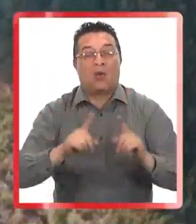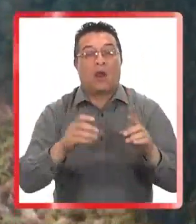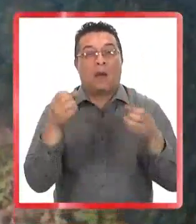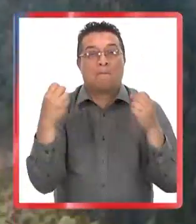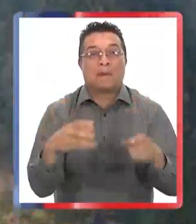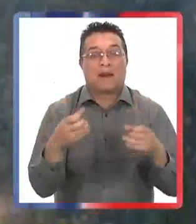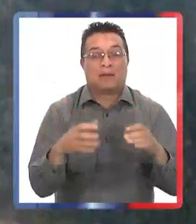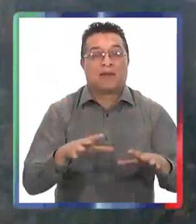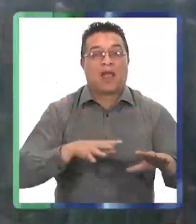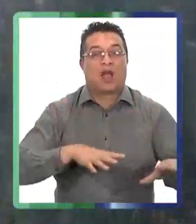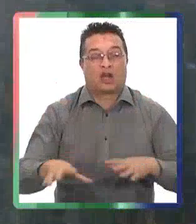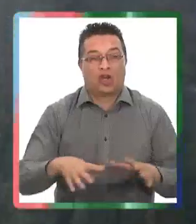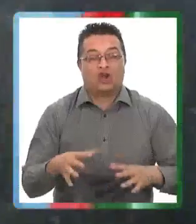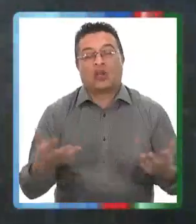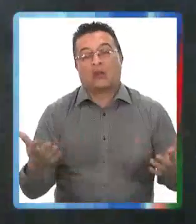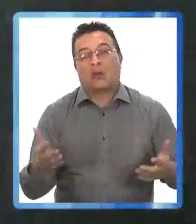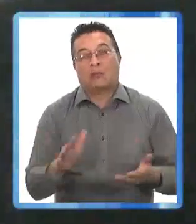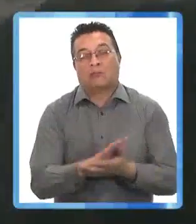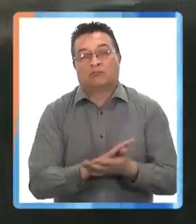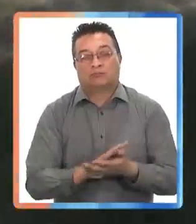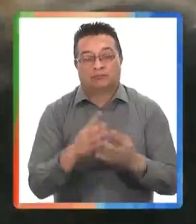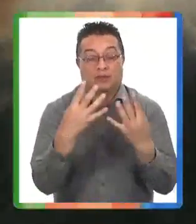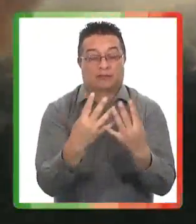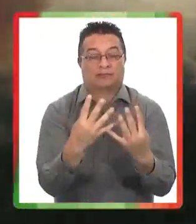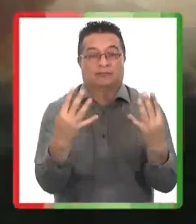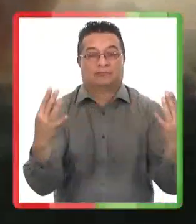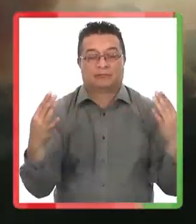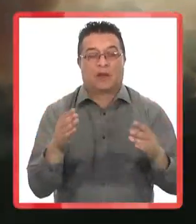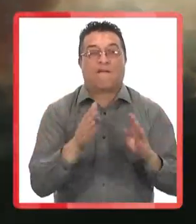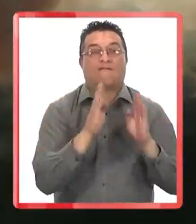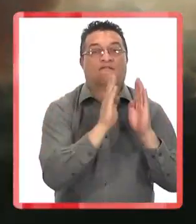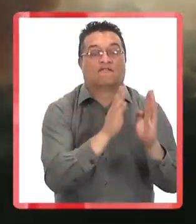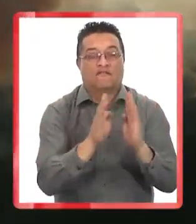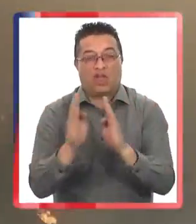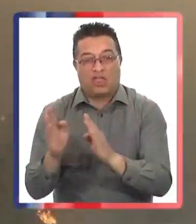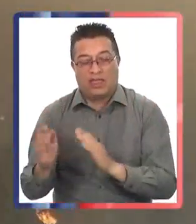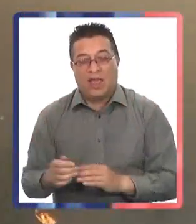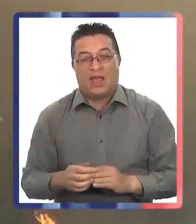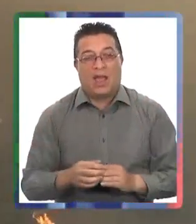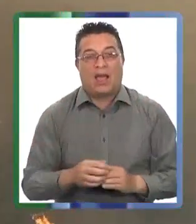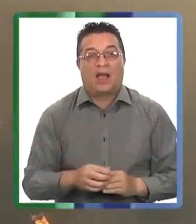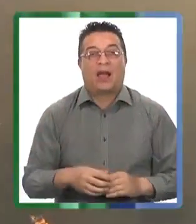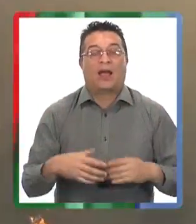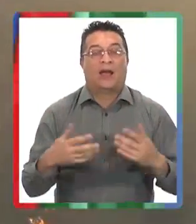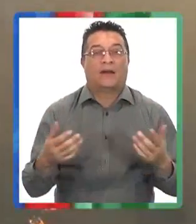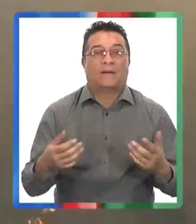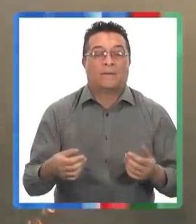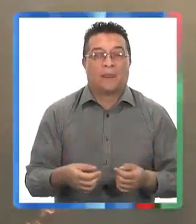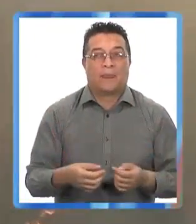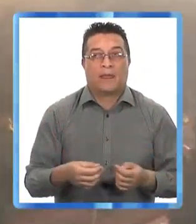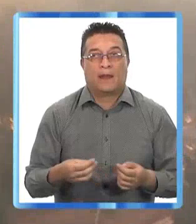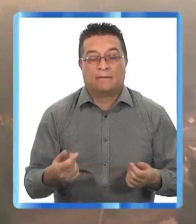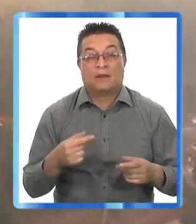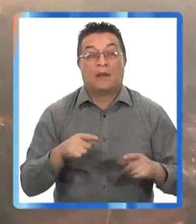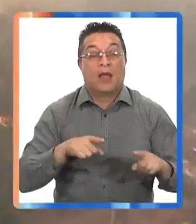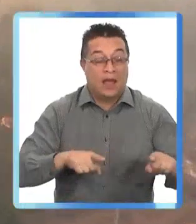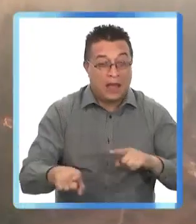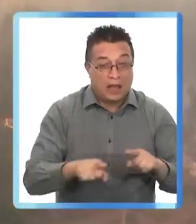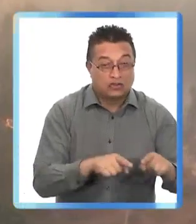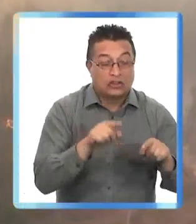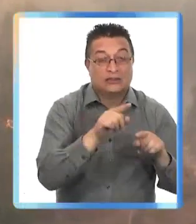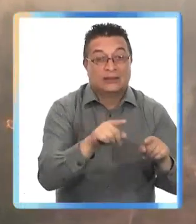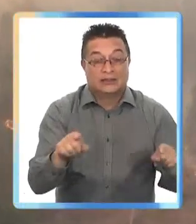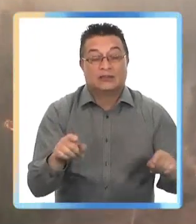como cercos, bodegas, y algunas acciones de ese tipo para generar las condiciones iniciales